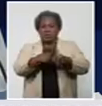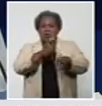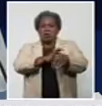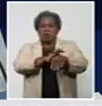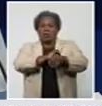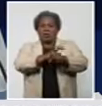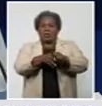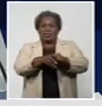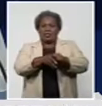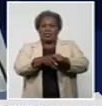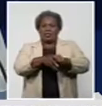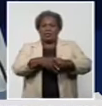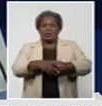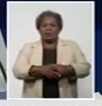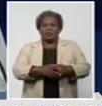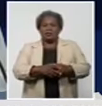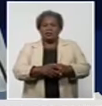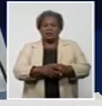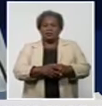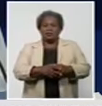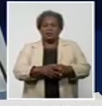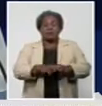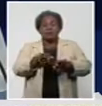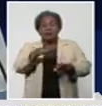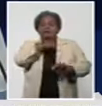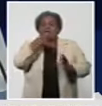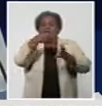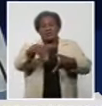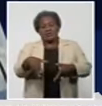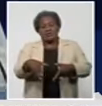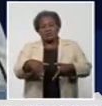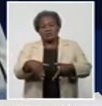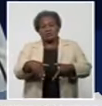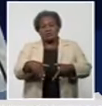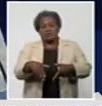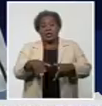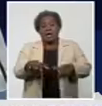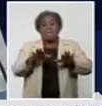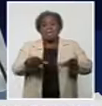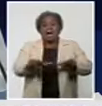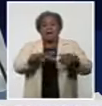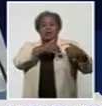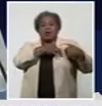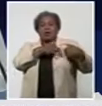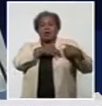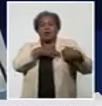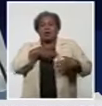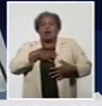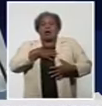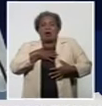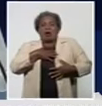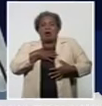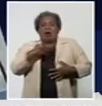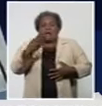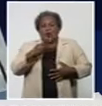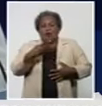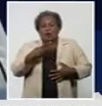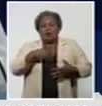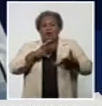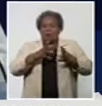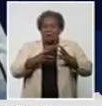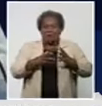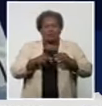pues es que fallece en un paro cardiorrespiratorio por un grupo de complicaciones.